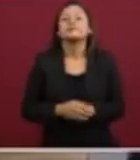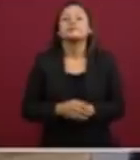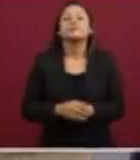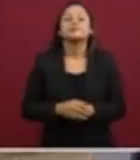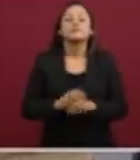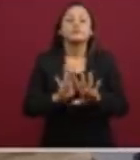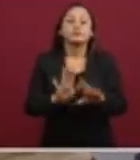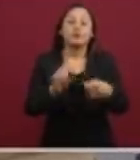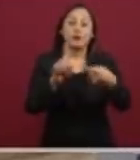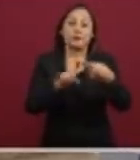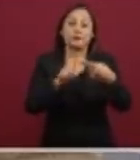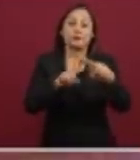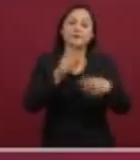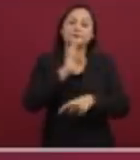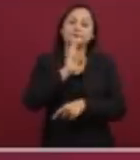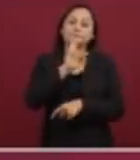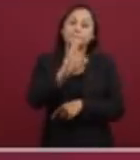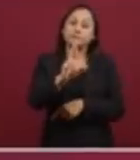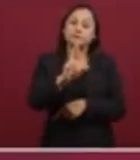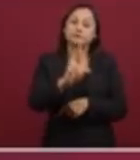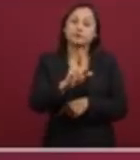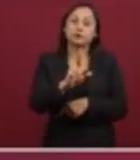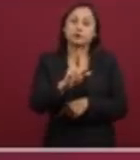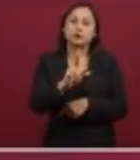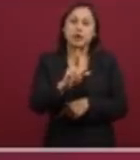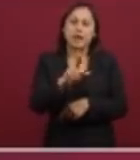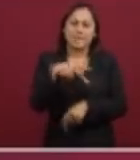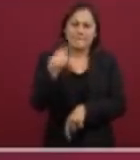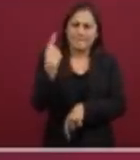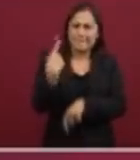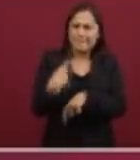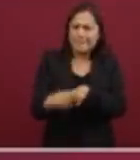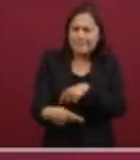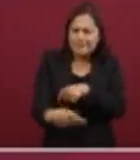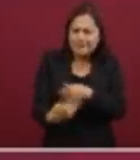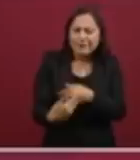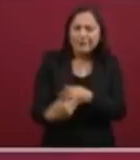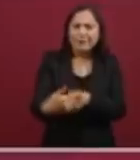tenemos ningún riesgo de